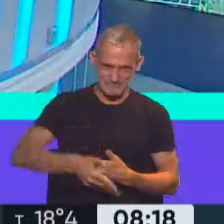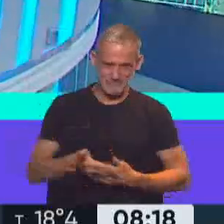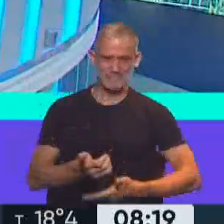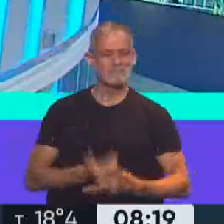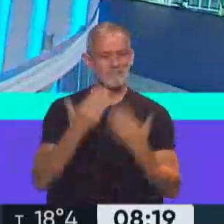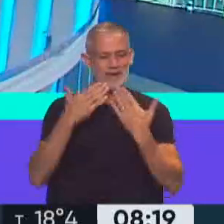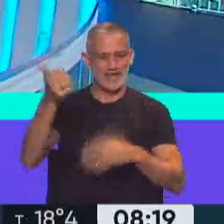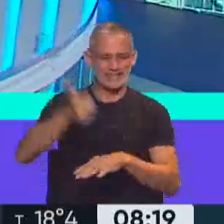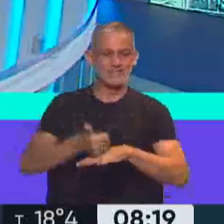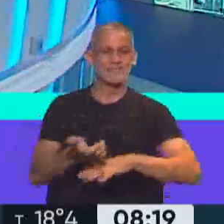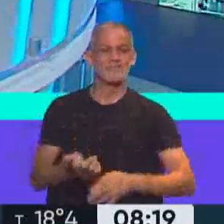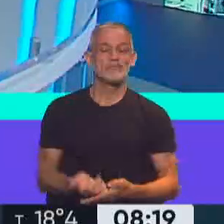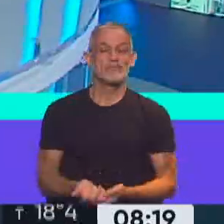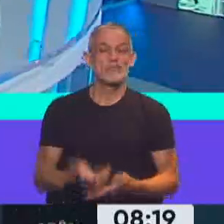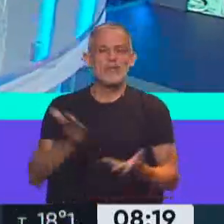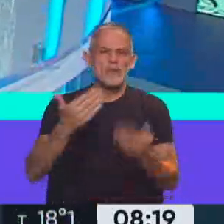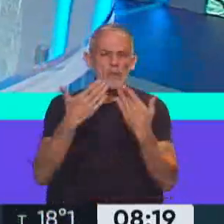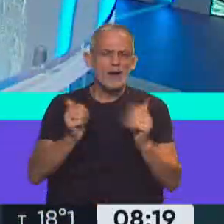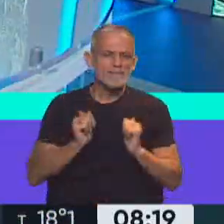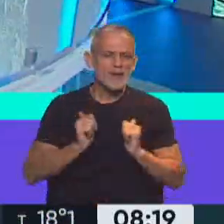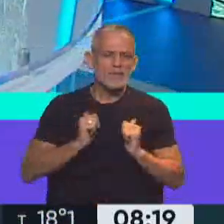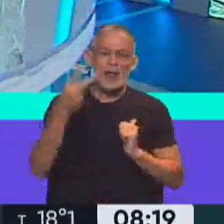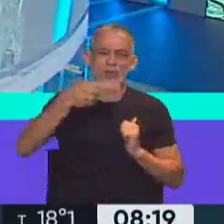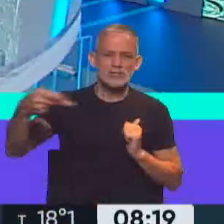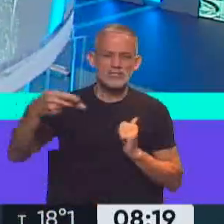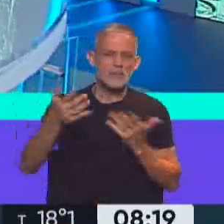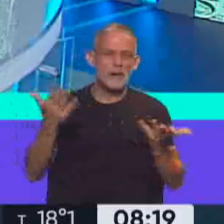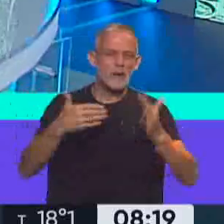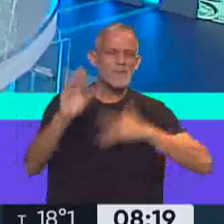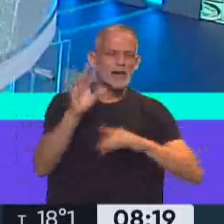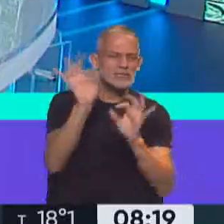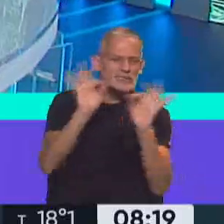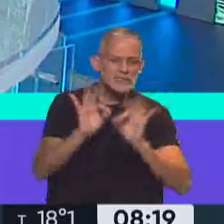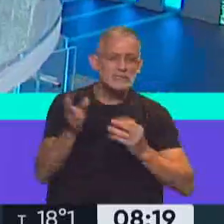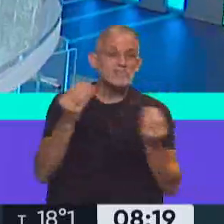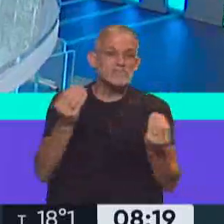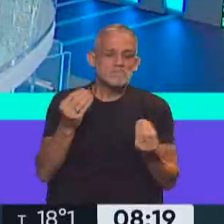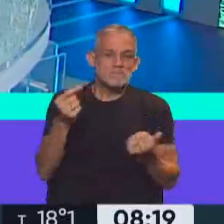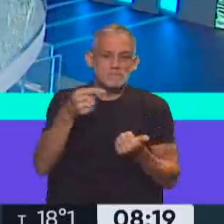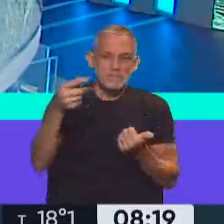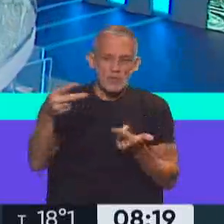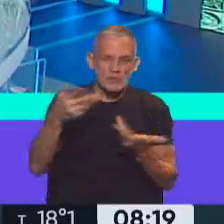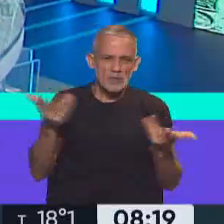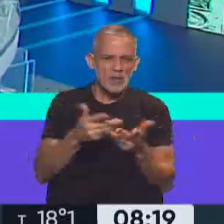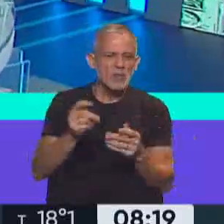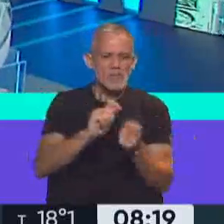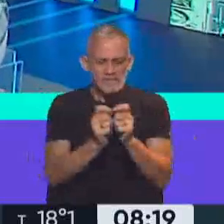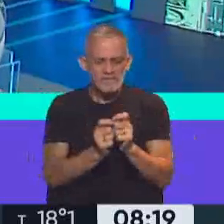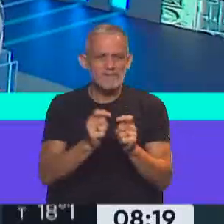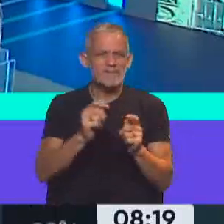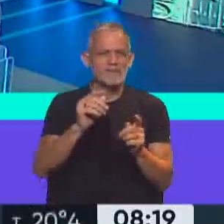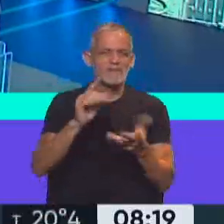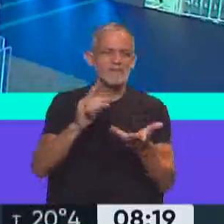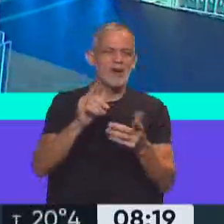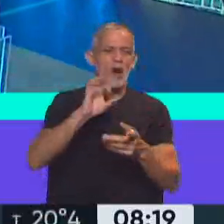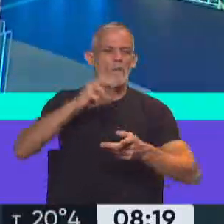Muchísimas gracias. Y Florencia, consultarte, ¿por qué esperar estas 2 semanas para tener mayores detalles? ¿Qué puede pasar con este virus, con esta variante en estas